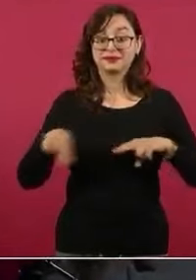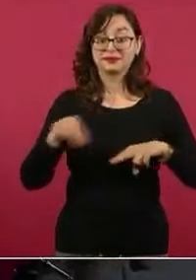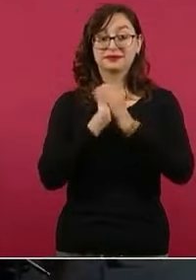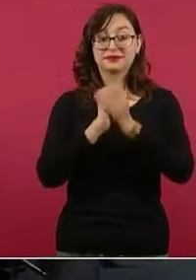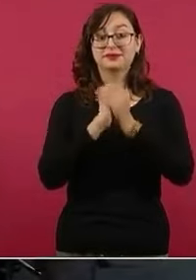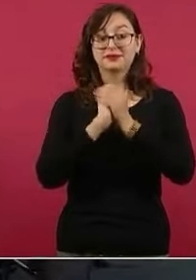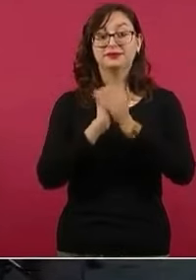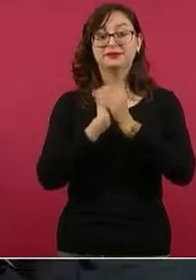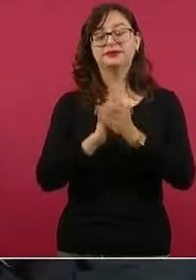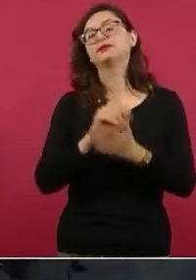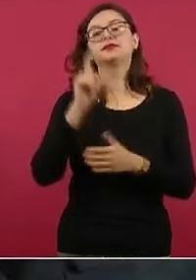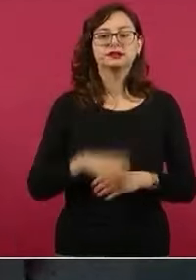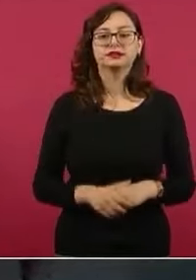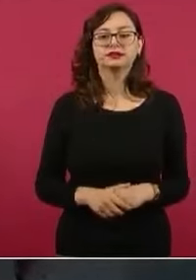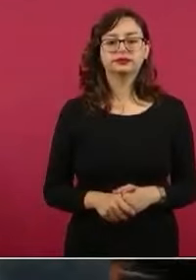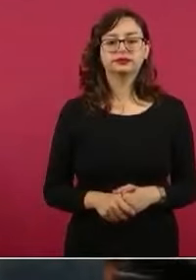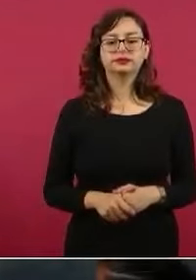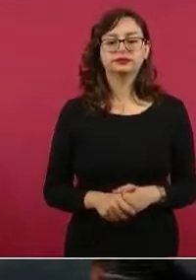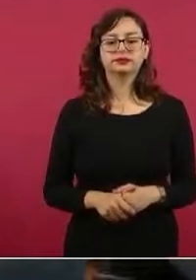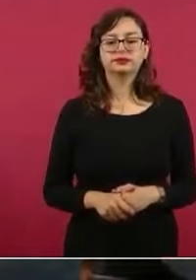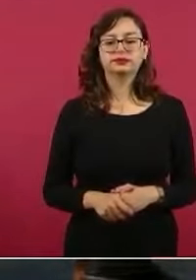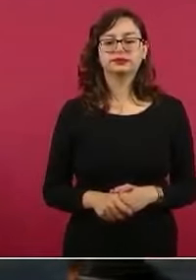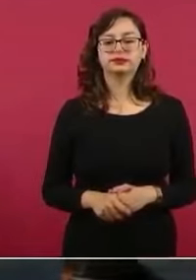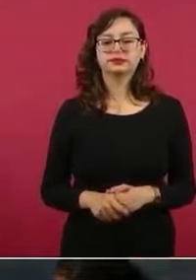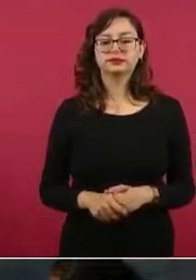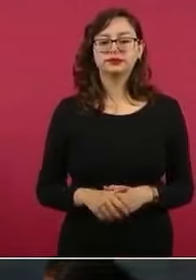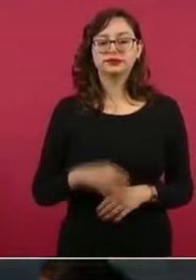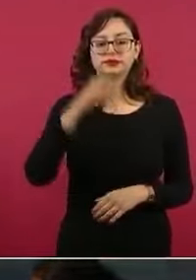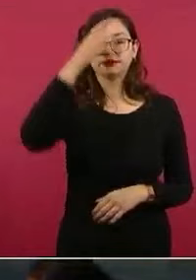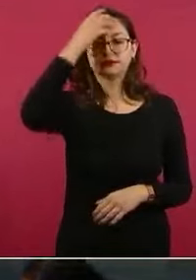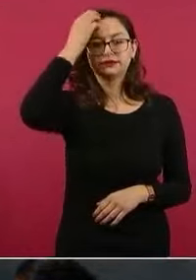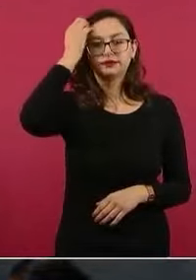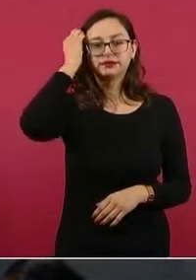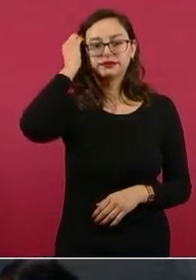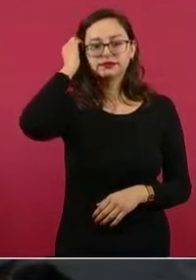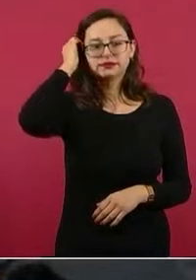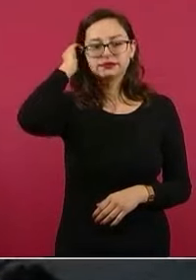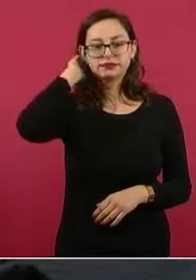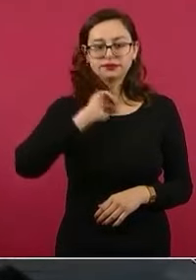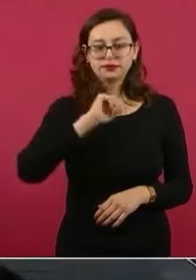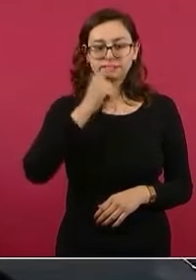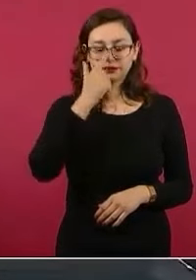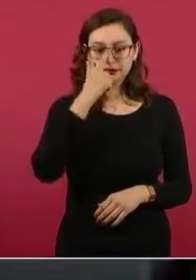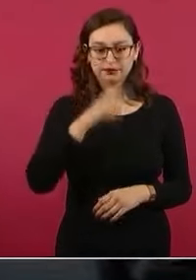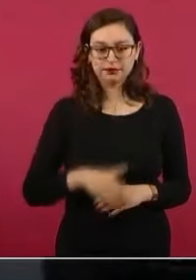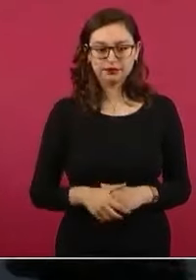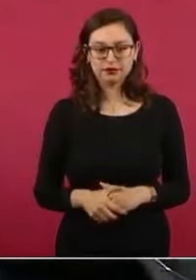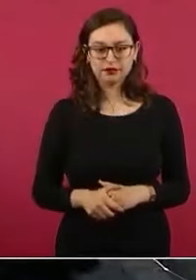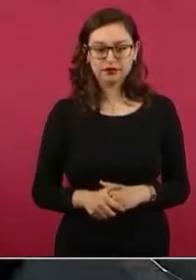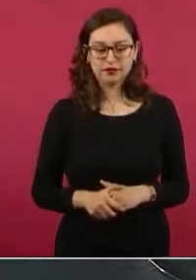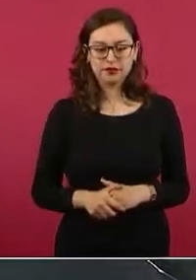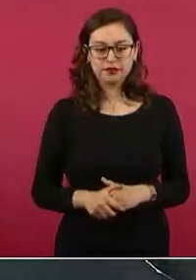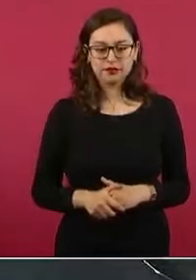¿no? A ver, no, dame, por favor. Sí, pero ya se va a quedar para mañana. Nada más eso.